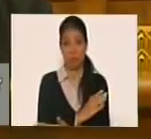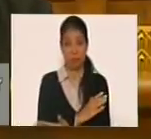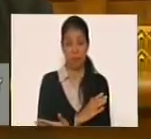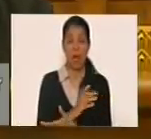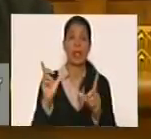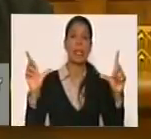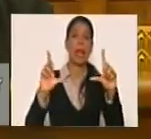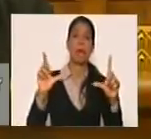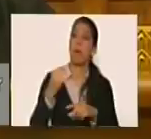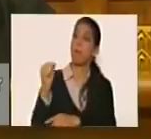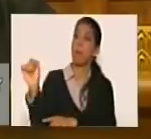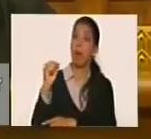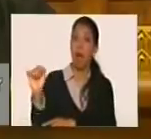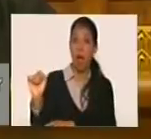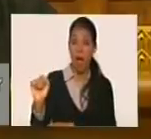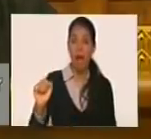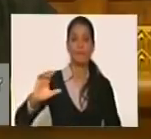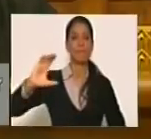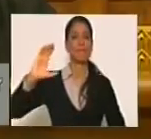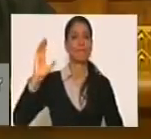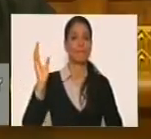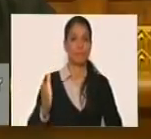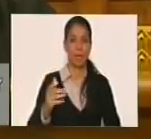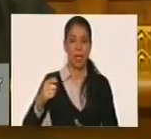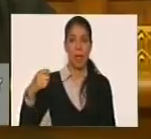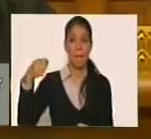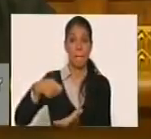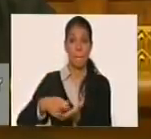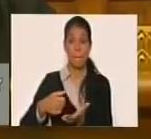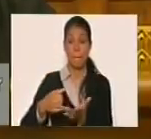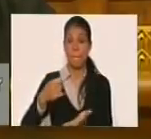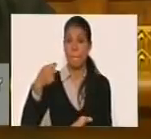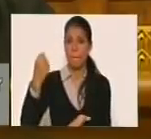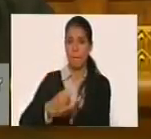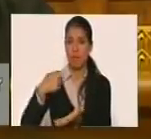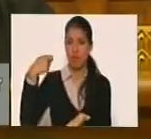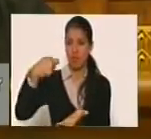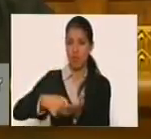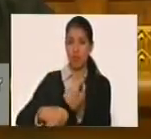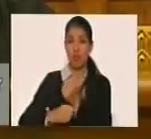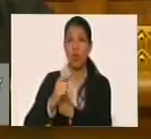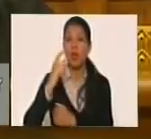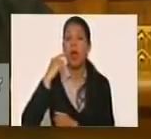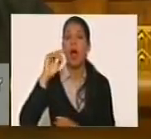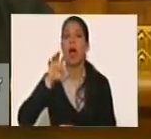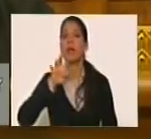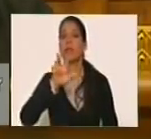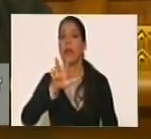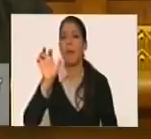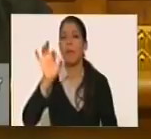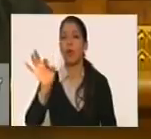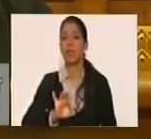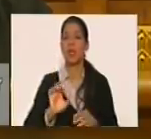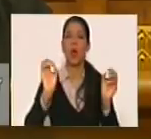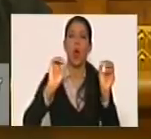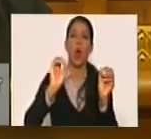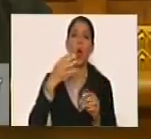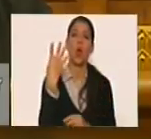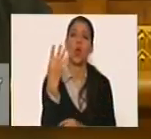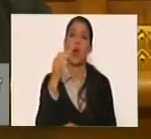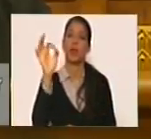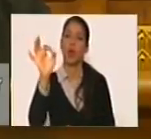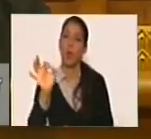serán sancionados con multa desde el 3% hasta el 4% de los ingresos